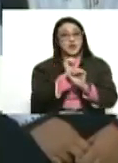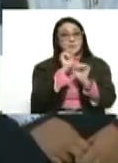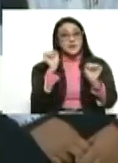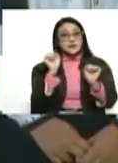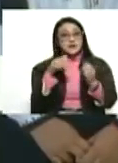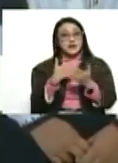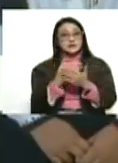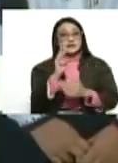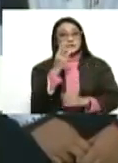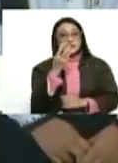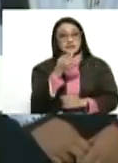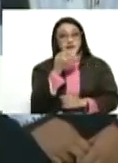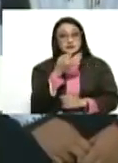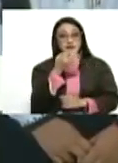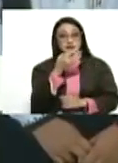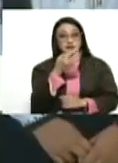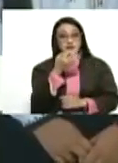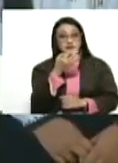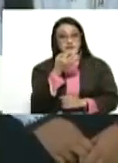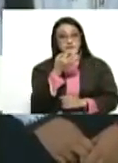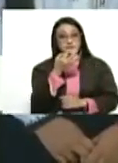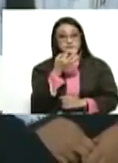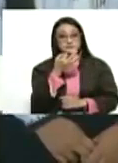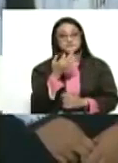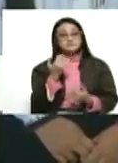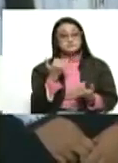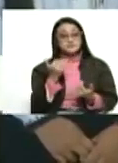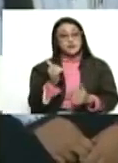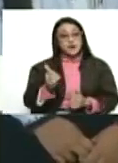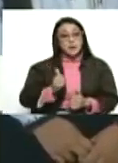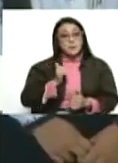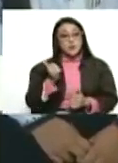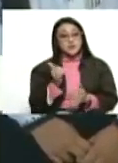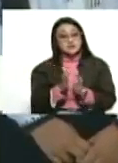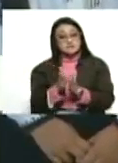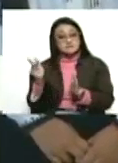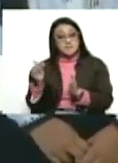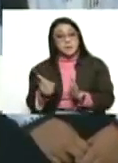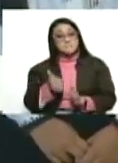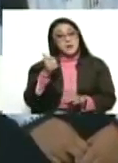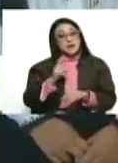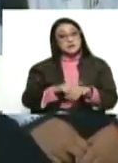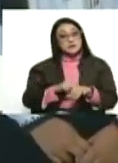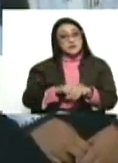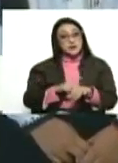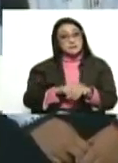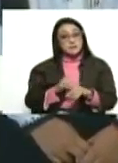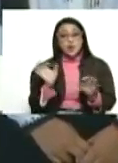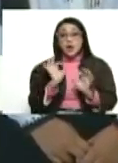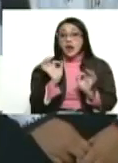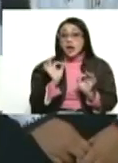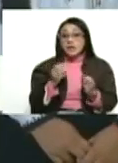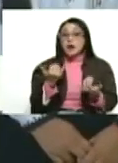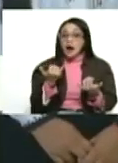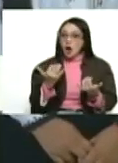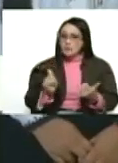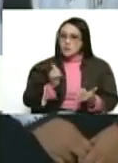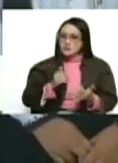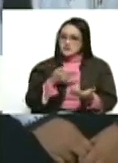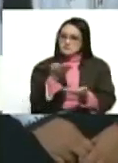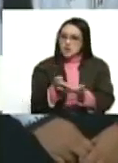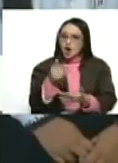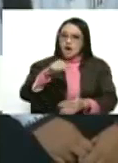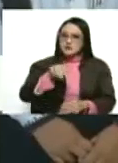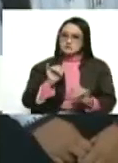y tres de la tarde entonces aprovechen esta esta prórroga para que los que no lo han podido hacer lo hagan y lo consignen